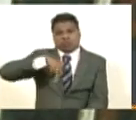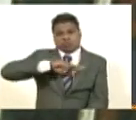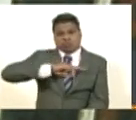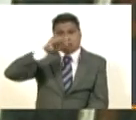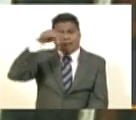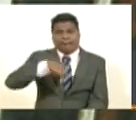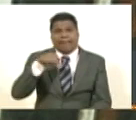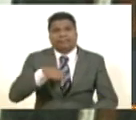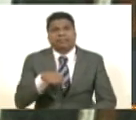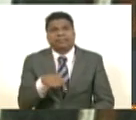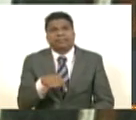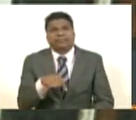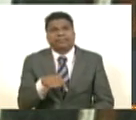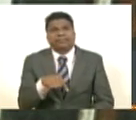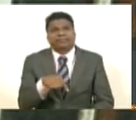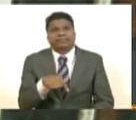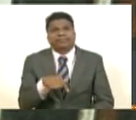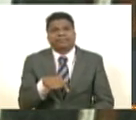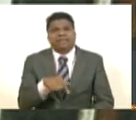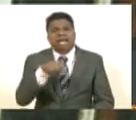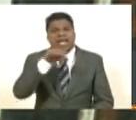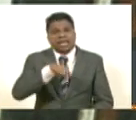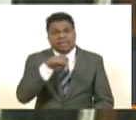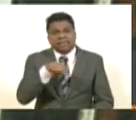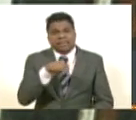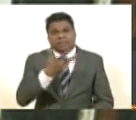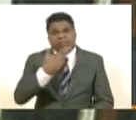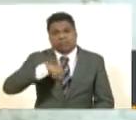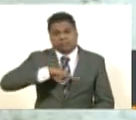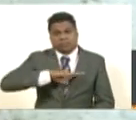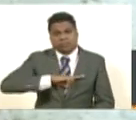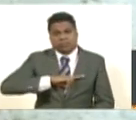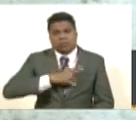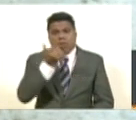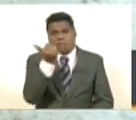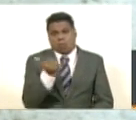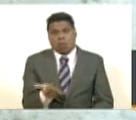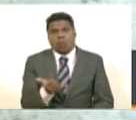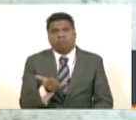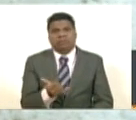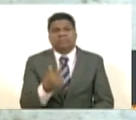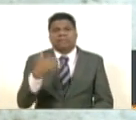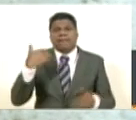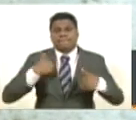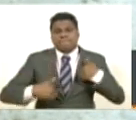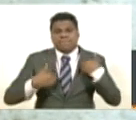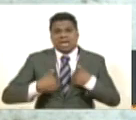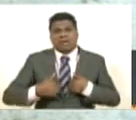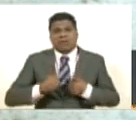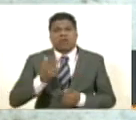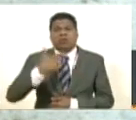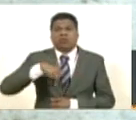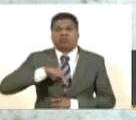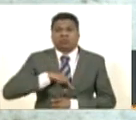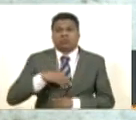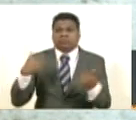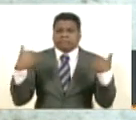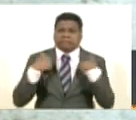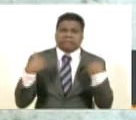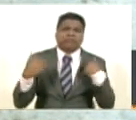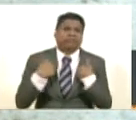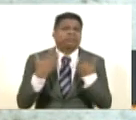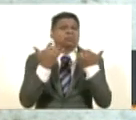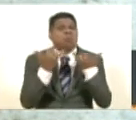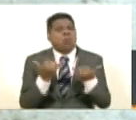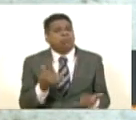acá, desde el terruño de Aragua de Barcelona, hoy miércoles, cuando fuimos víctimas de esta